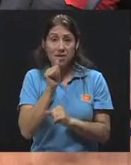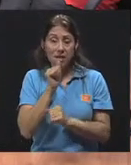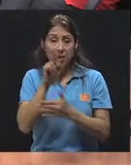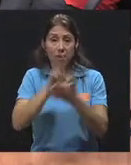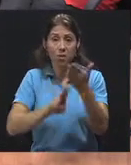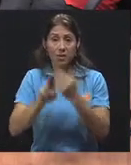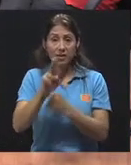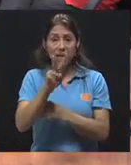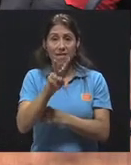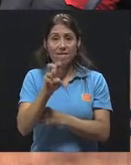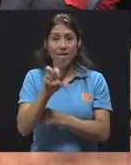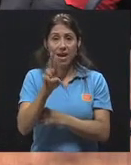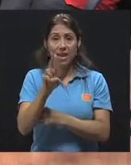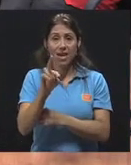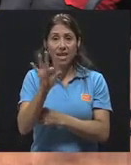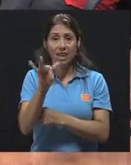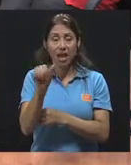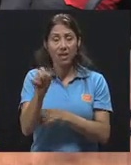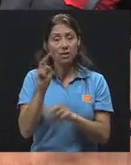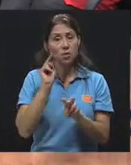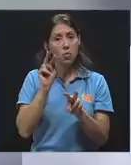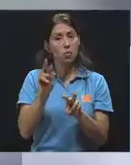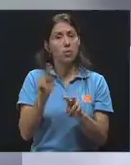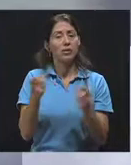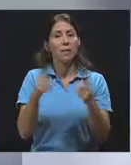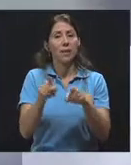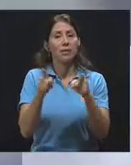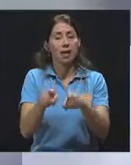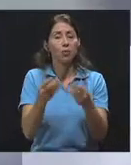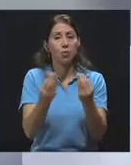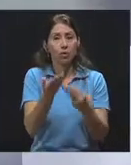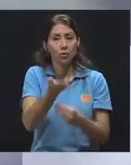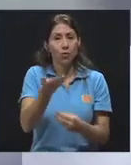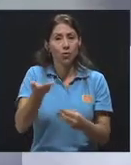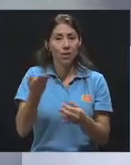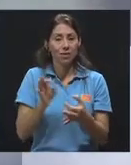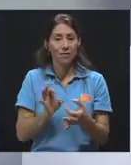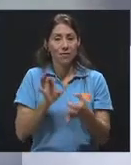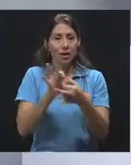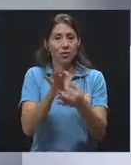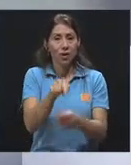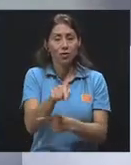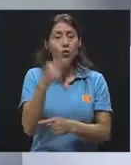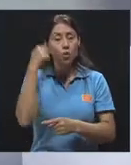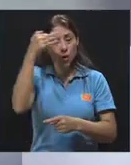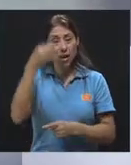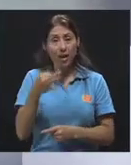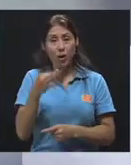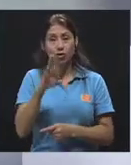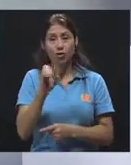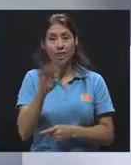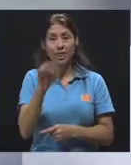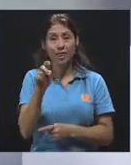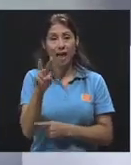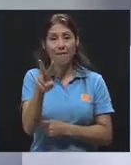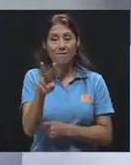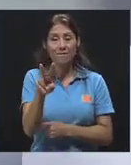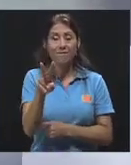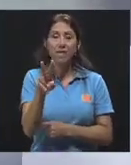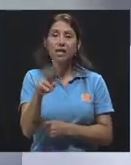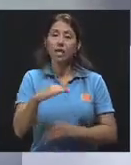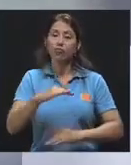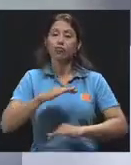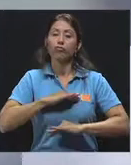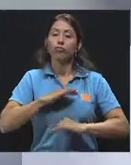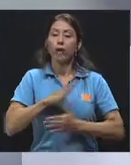¿verdad? Está pasando muchas cosas en relación a estos campos. Y creo que el CETAF lo que viene es a llenar un campo que no